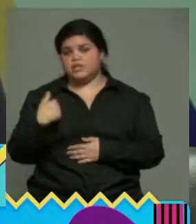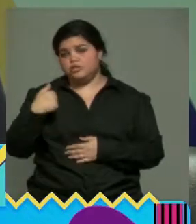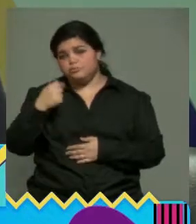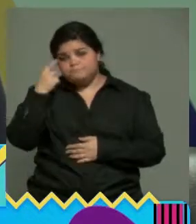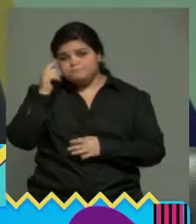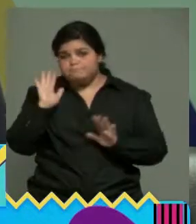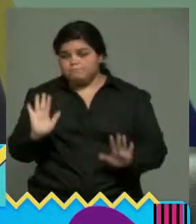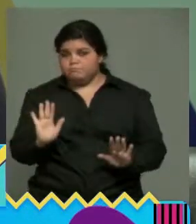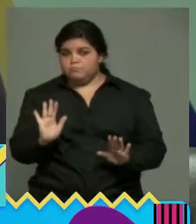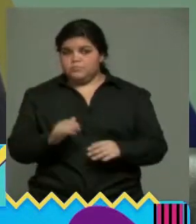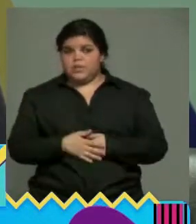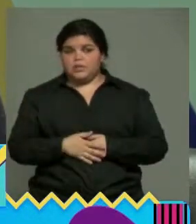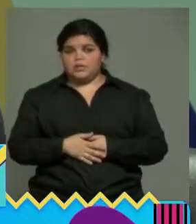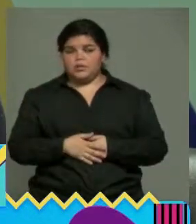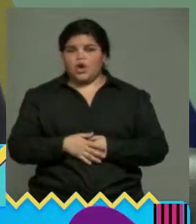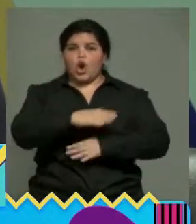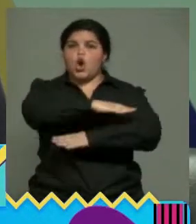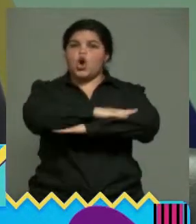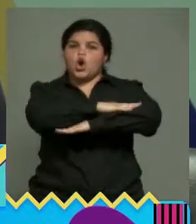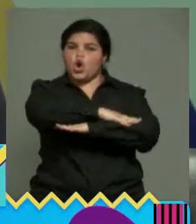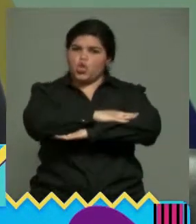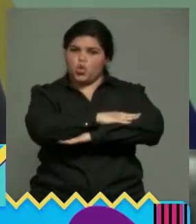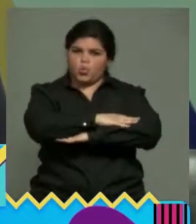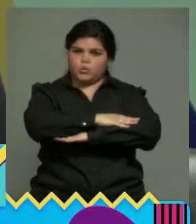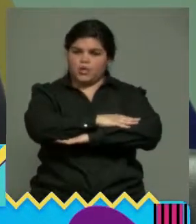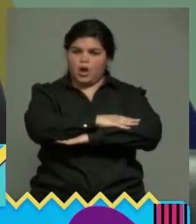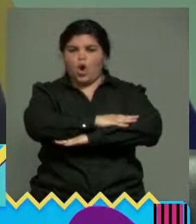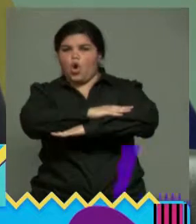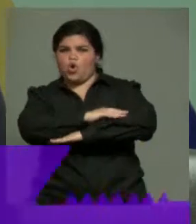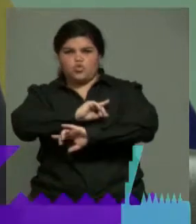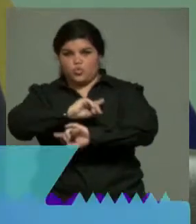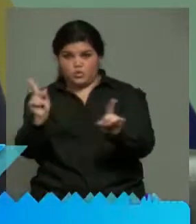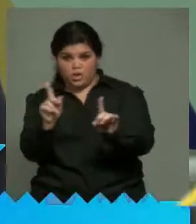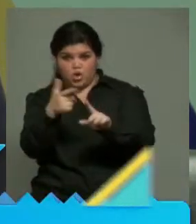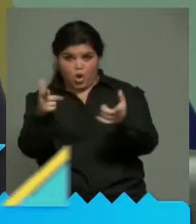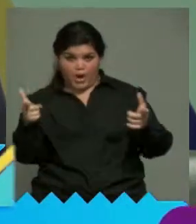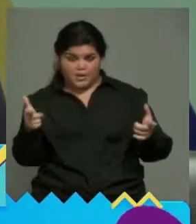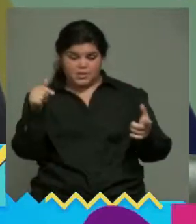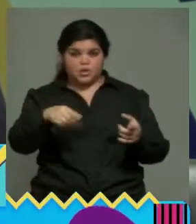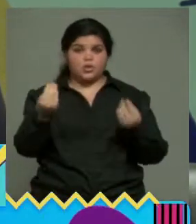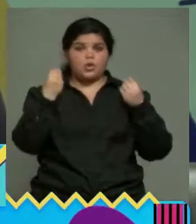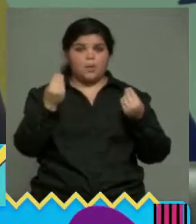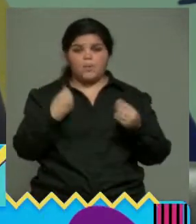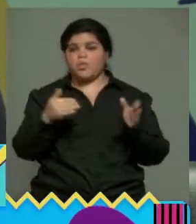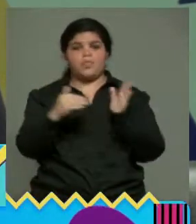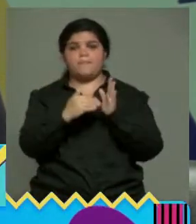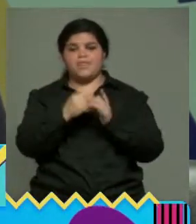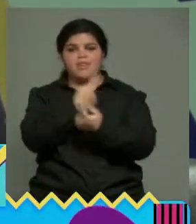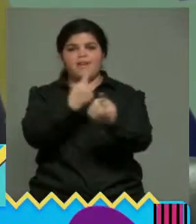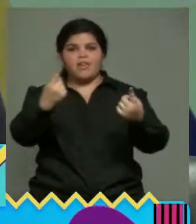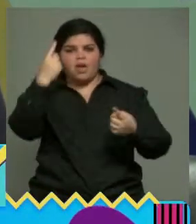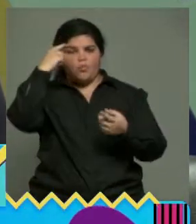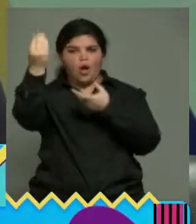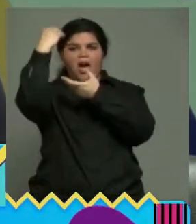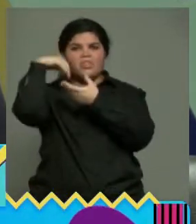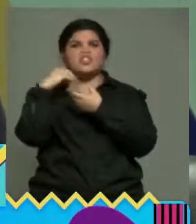indica la conducta o inconducta en materia de tránsito es lo que uno piensa. La verdad que